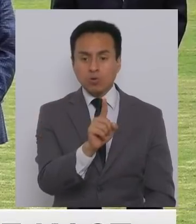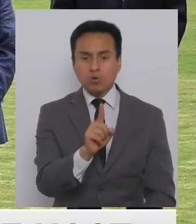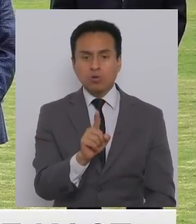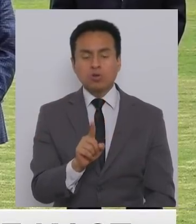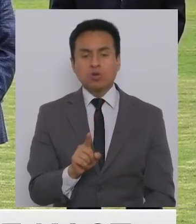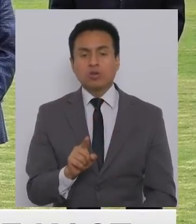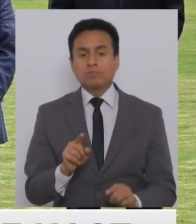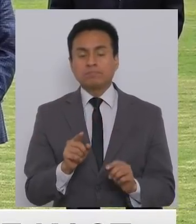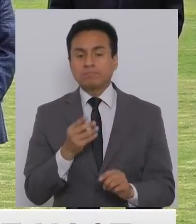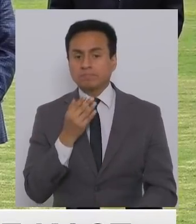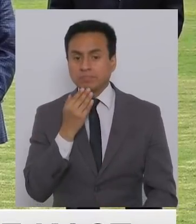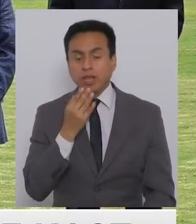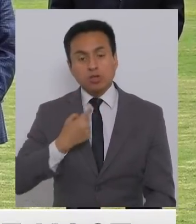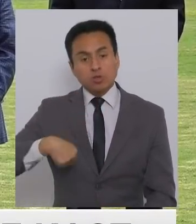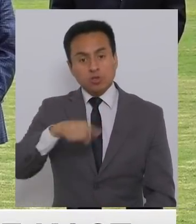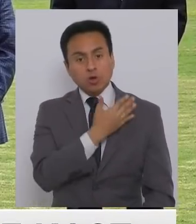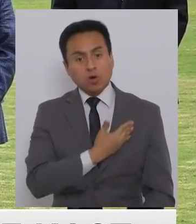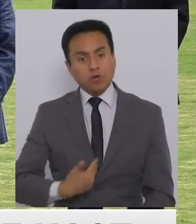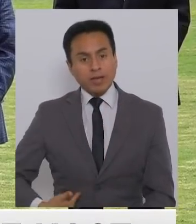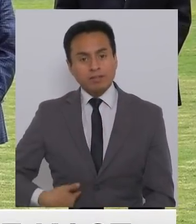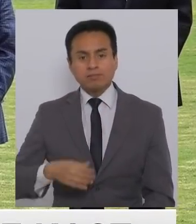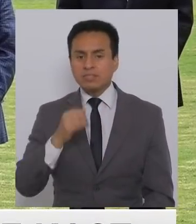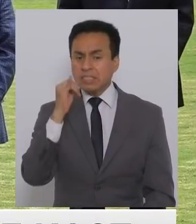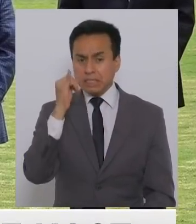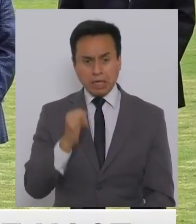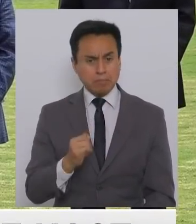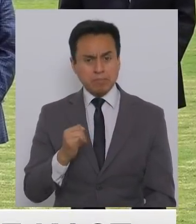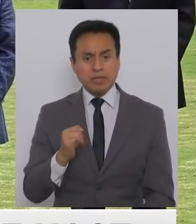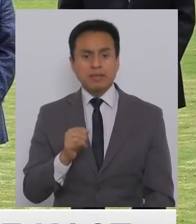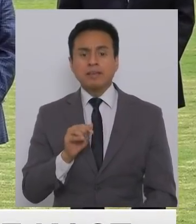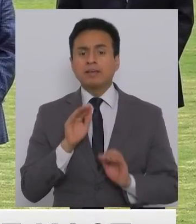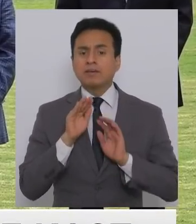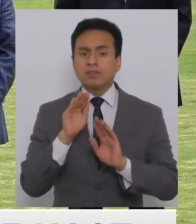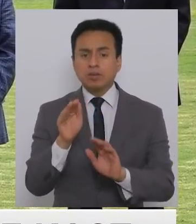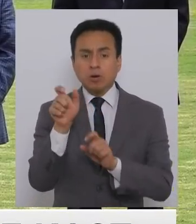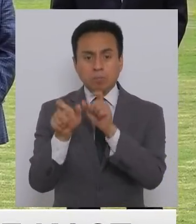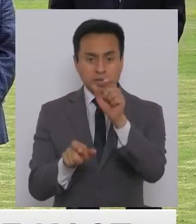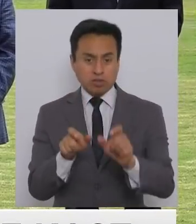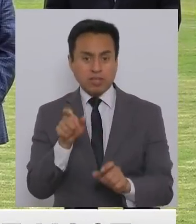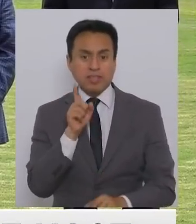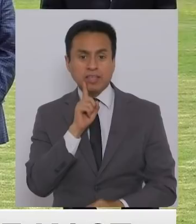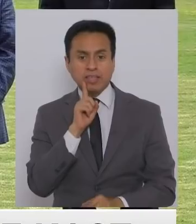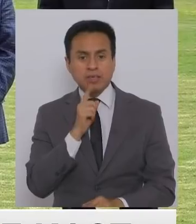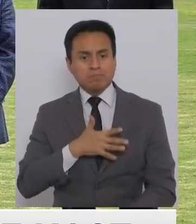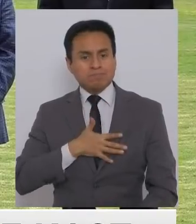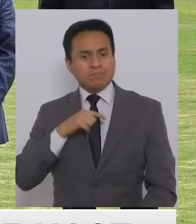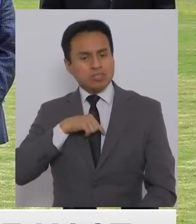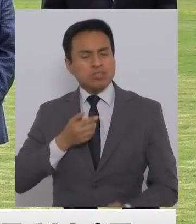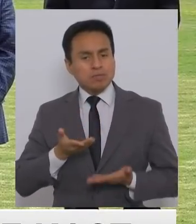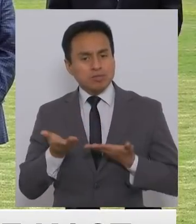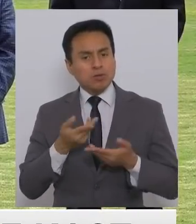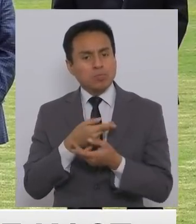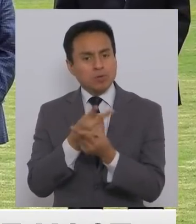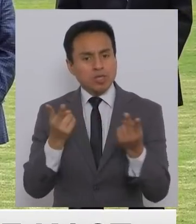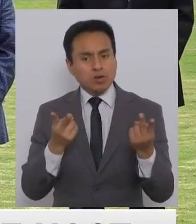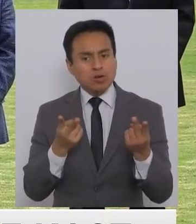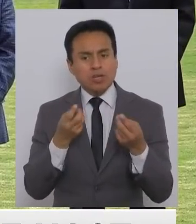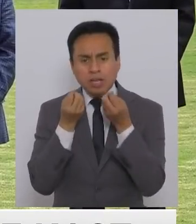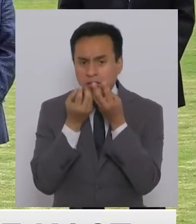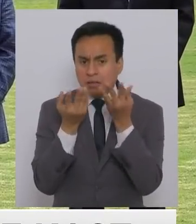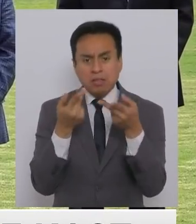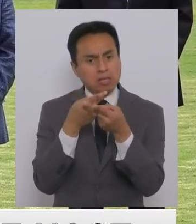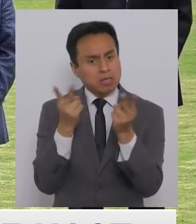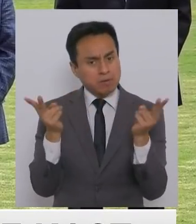caso, nosotros como gobierno siempre hemos favorecido que las personas que tienen vocación de servicio público las expresen